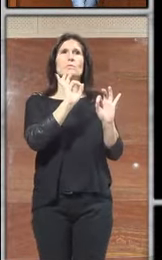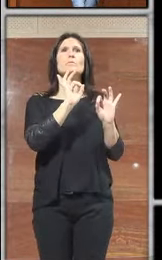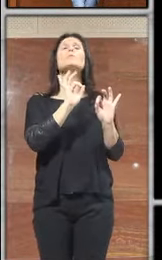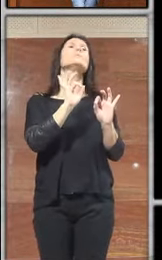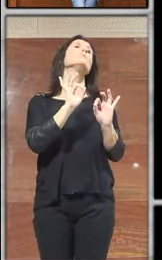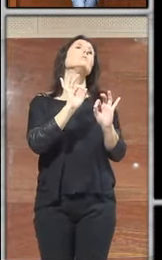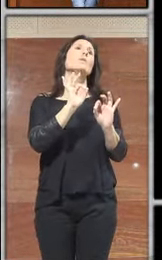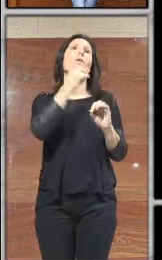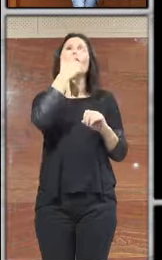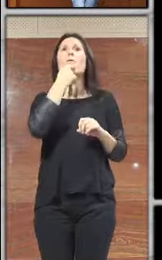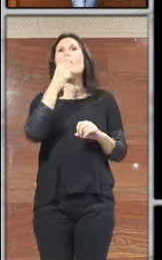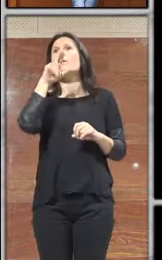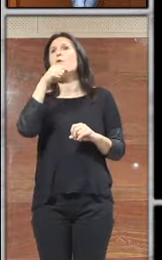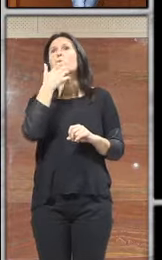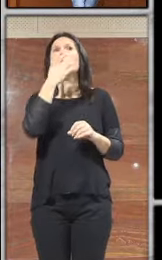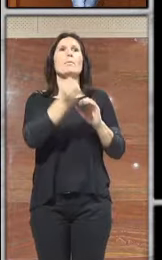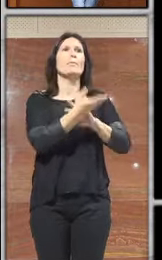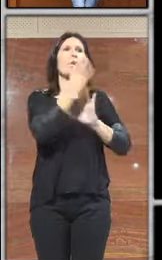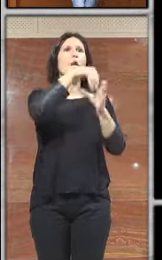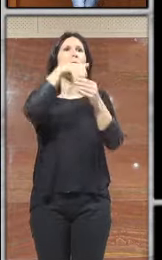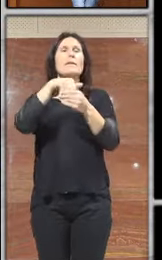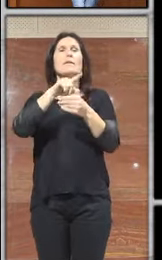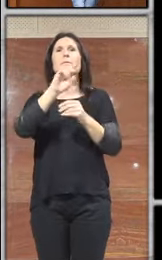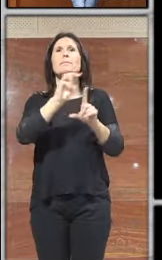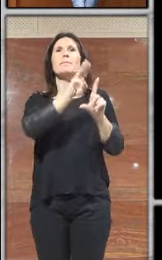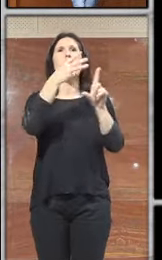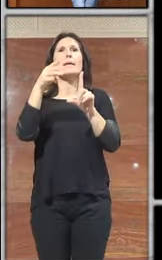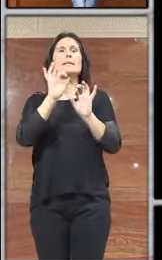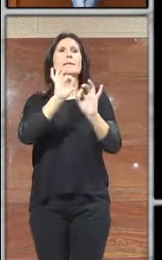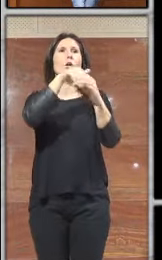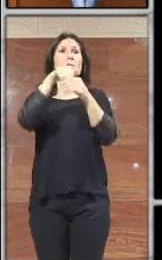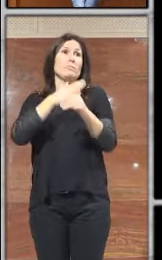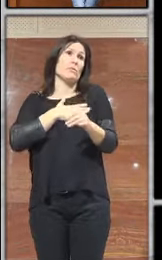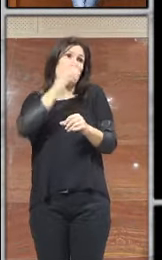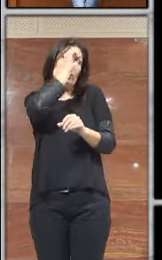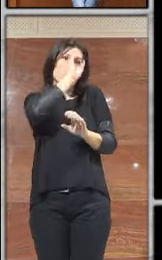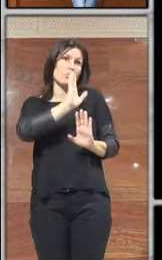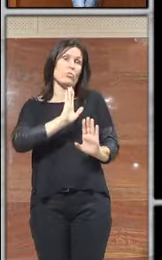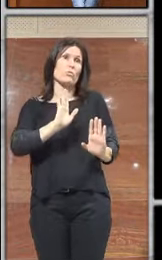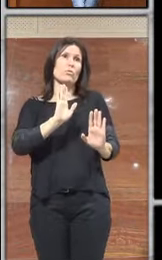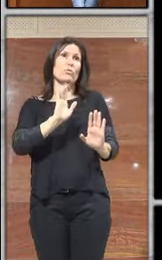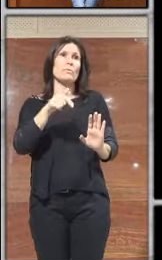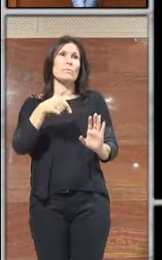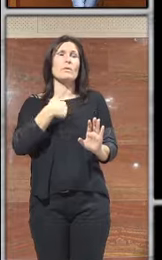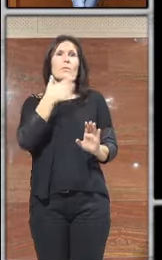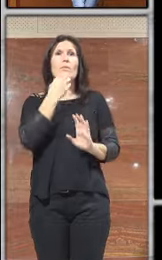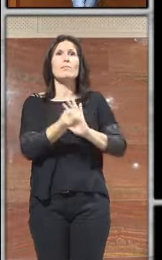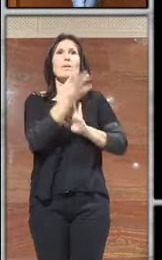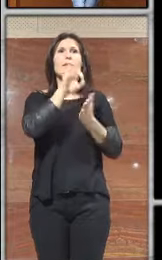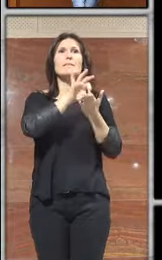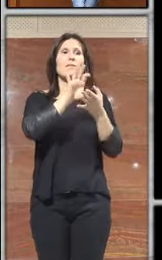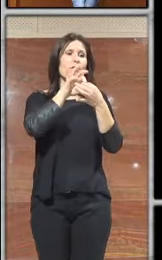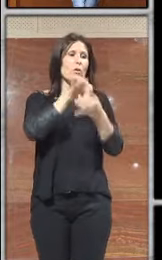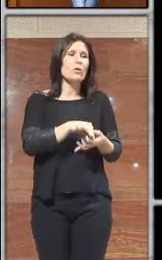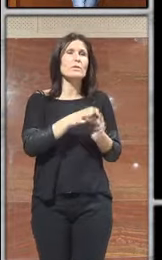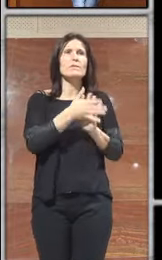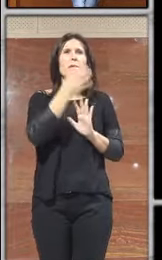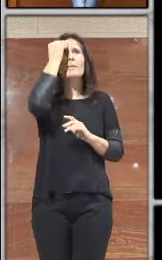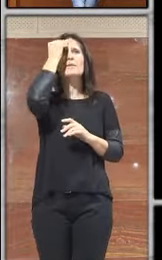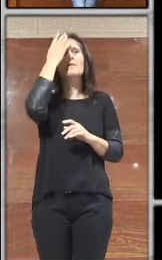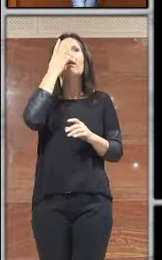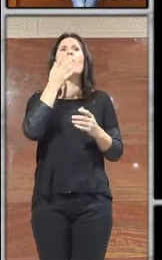No es tan fácil generar contenidos, sí podemos generar páginas de contenidos y tal, esta es una aportación mía, ¿verdad? Pero servicios que pensemos en qué